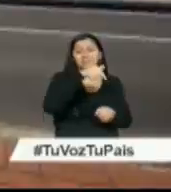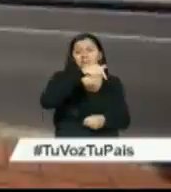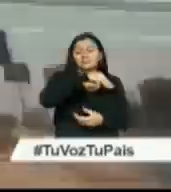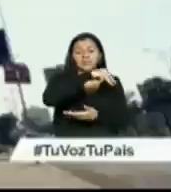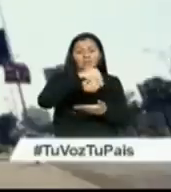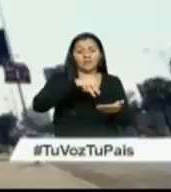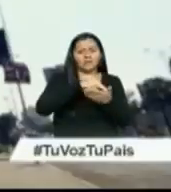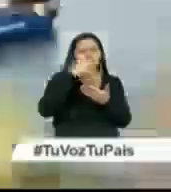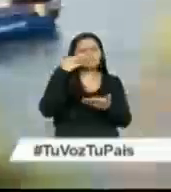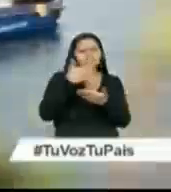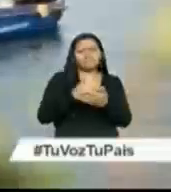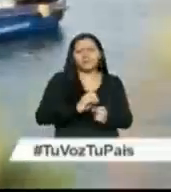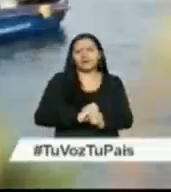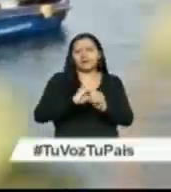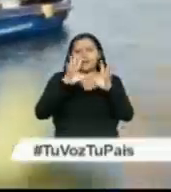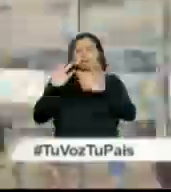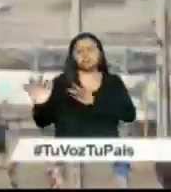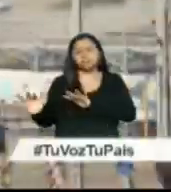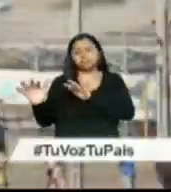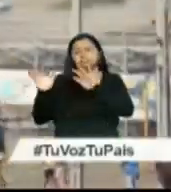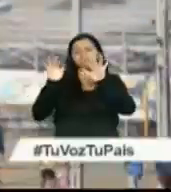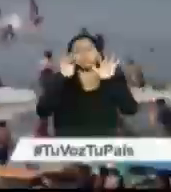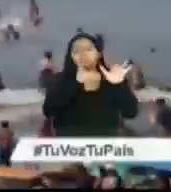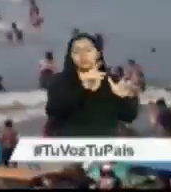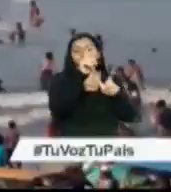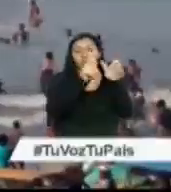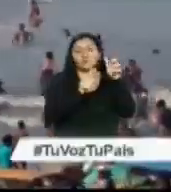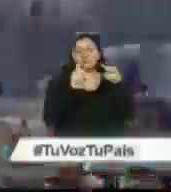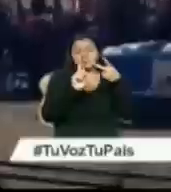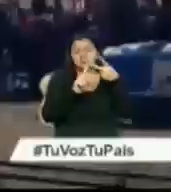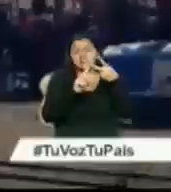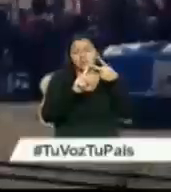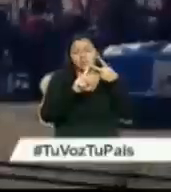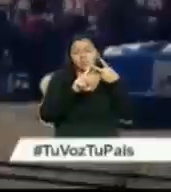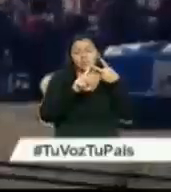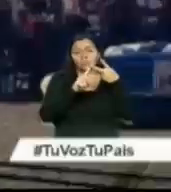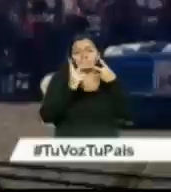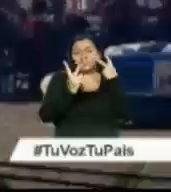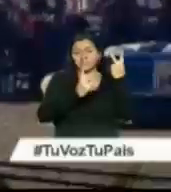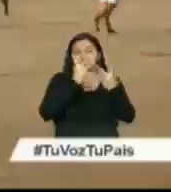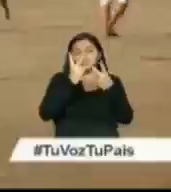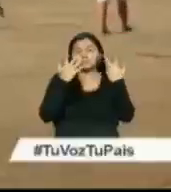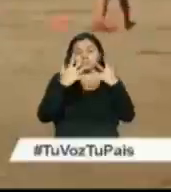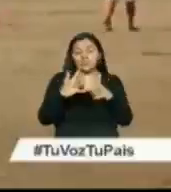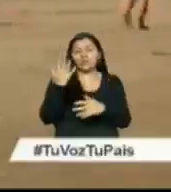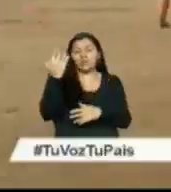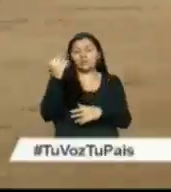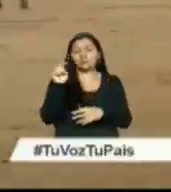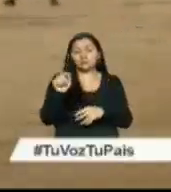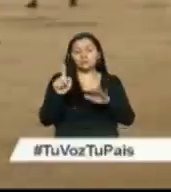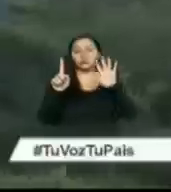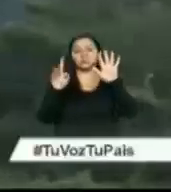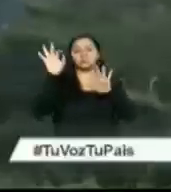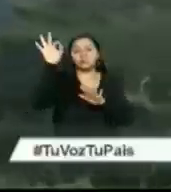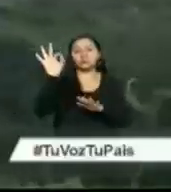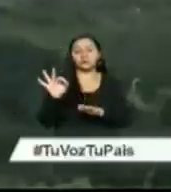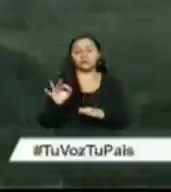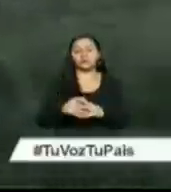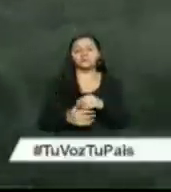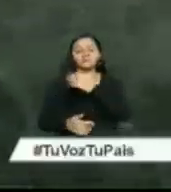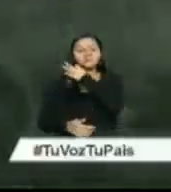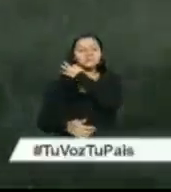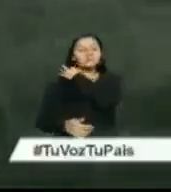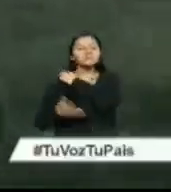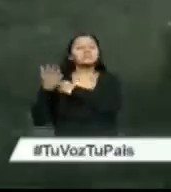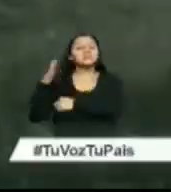quedó en evidencia, ya que esta fue la segunda provincia más visitada, recibiendo el 14.6% de los turistas. Por